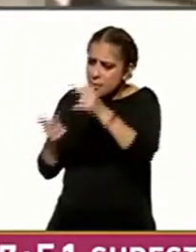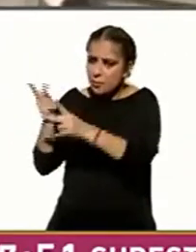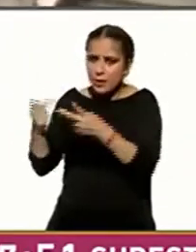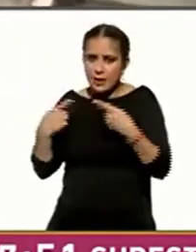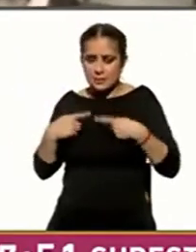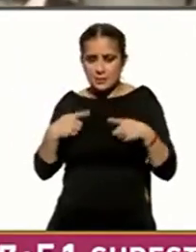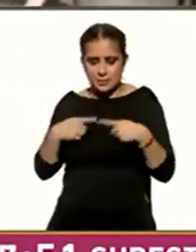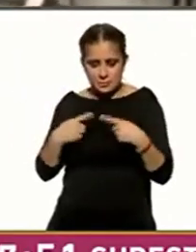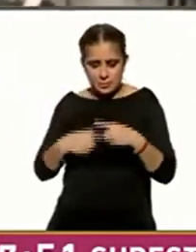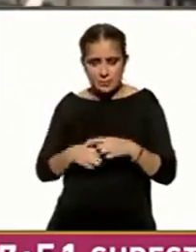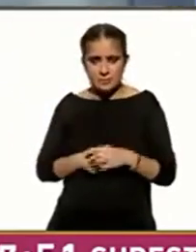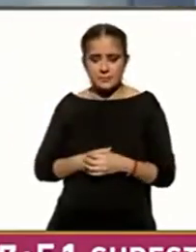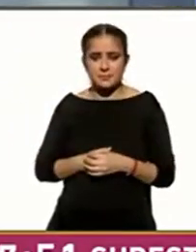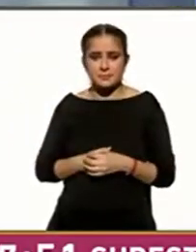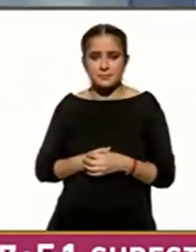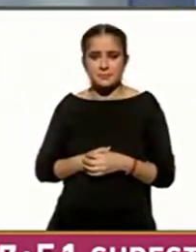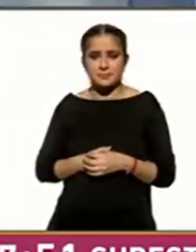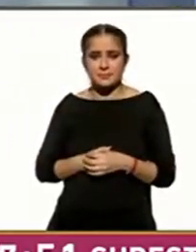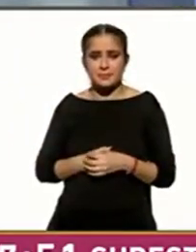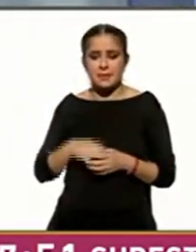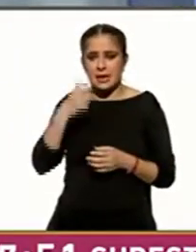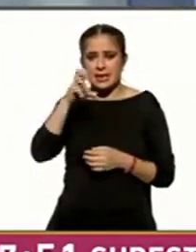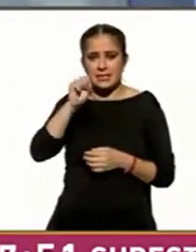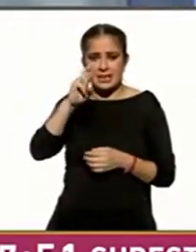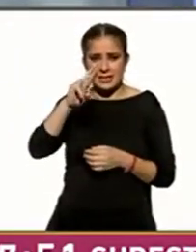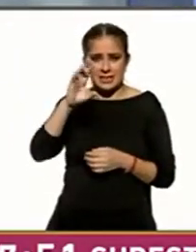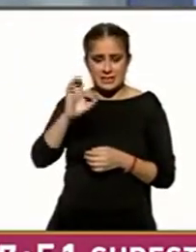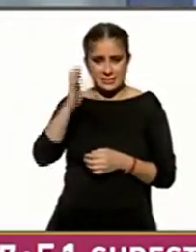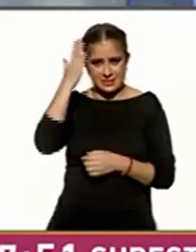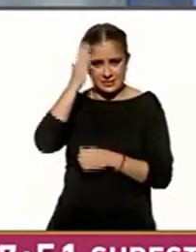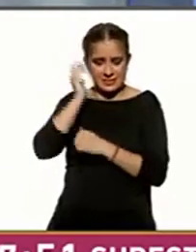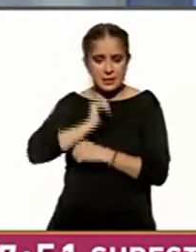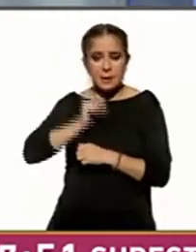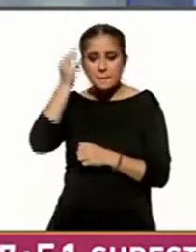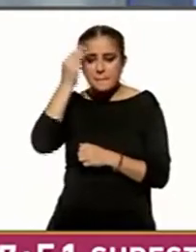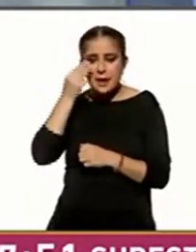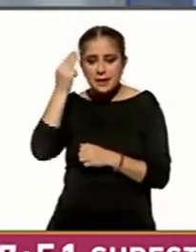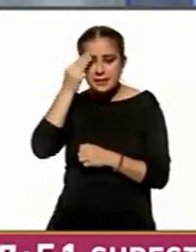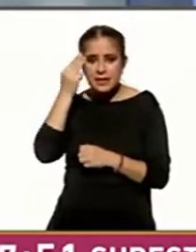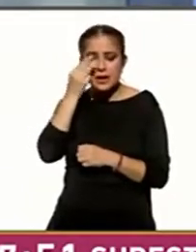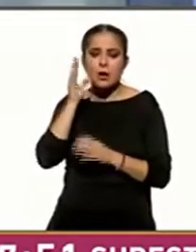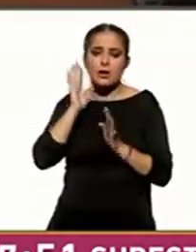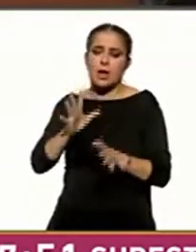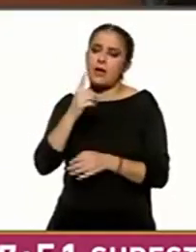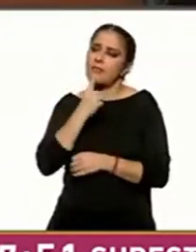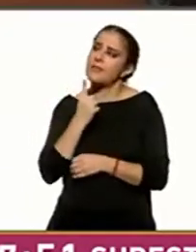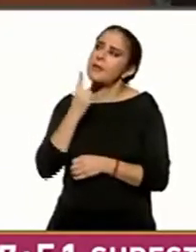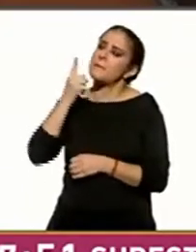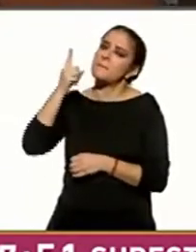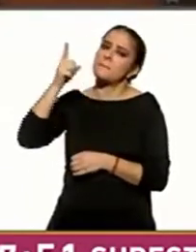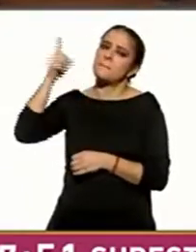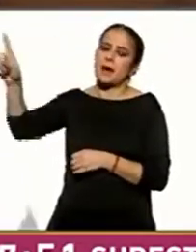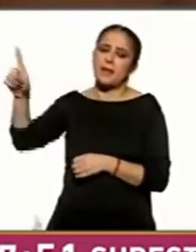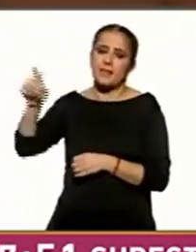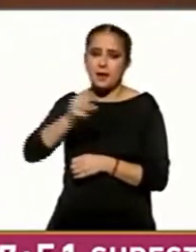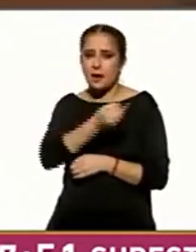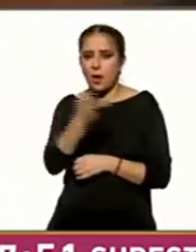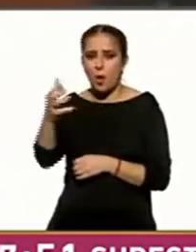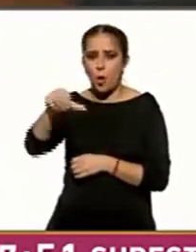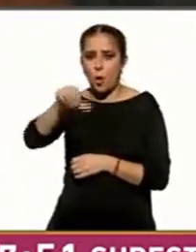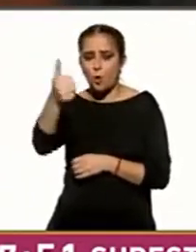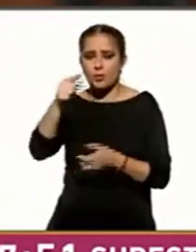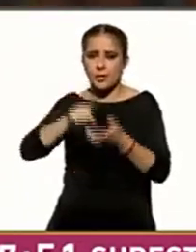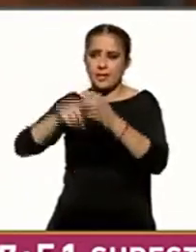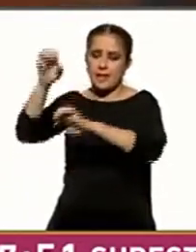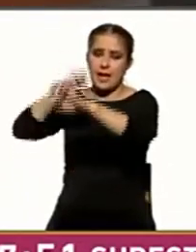la razón por la cual el canciller Marcelo Ebrard puso esta demanda contra 11